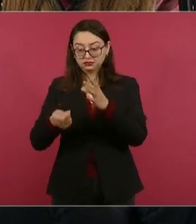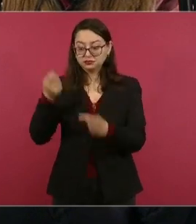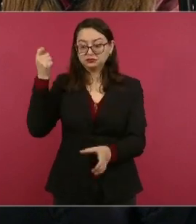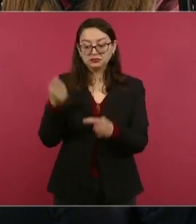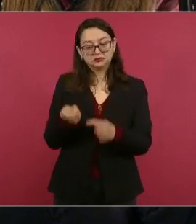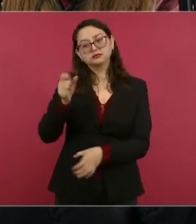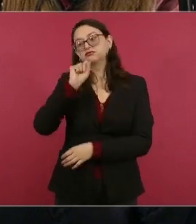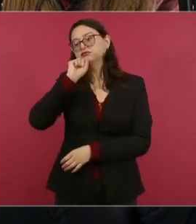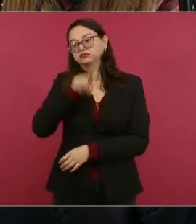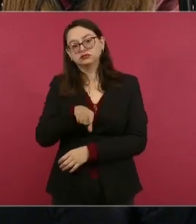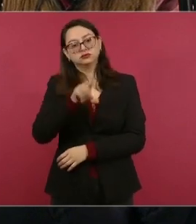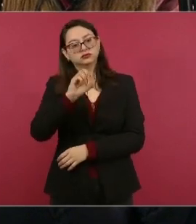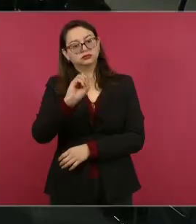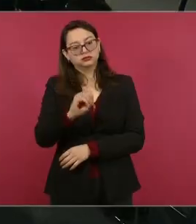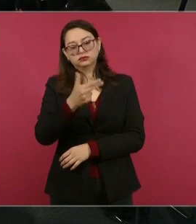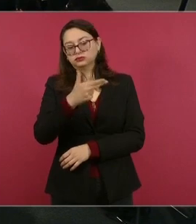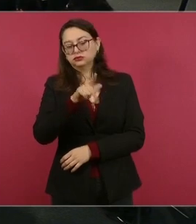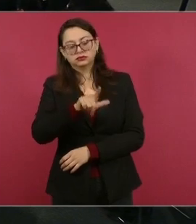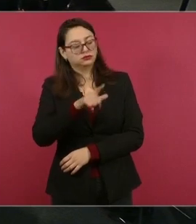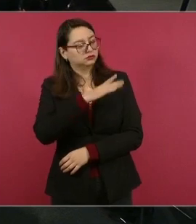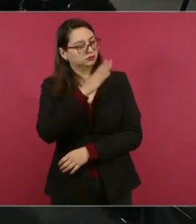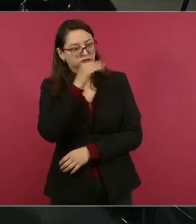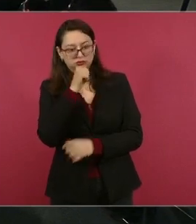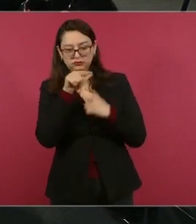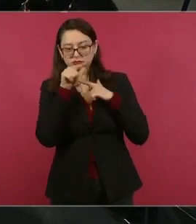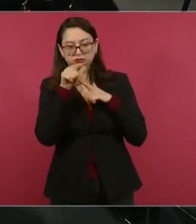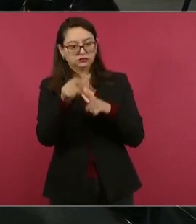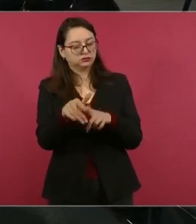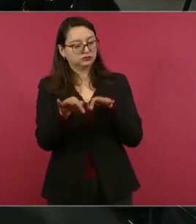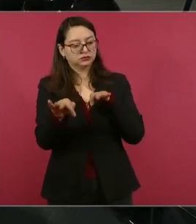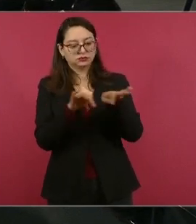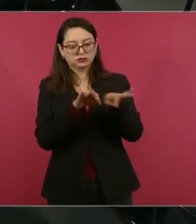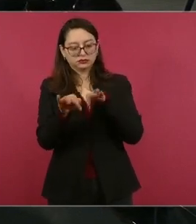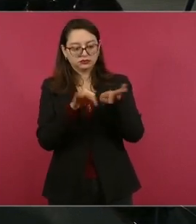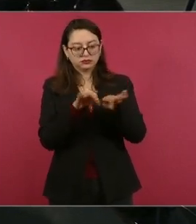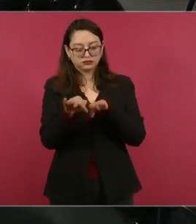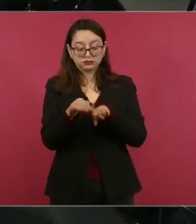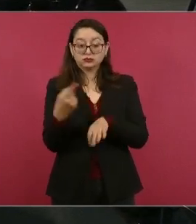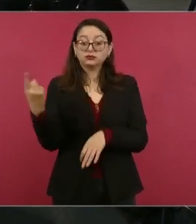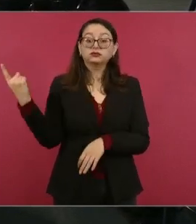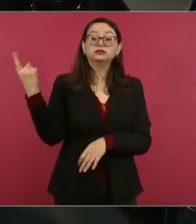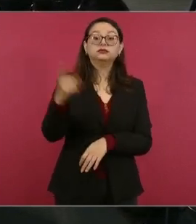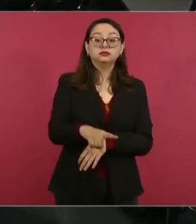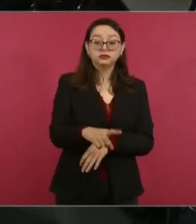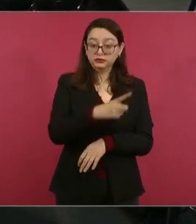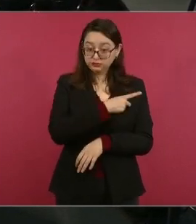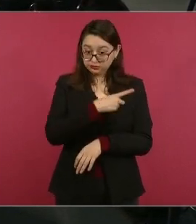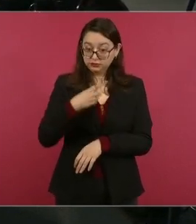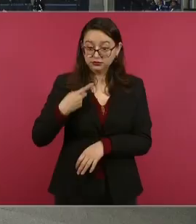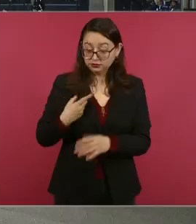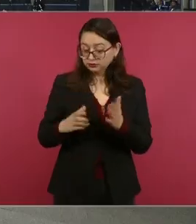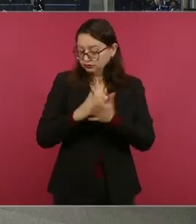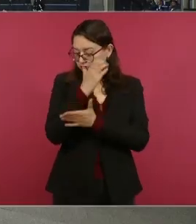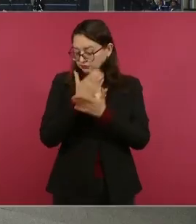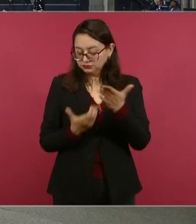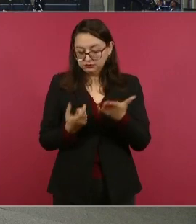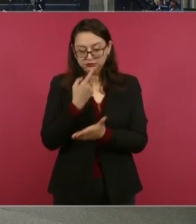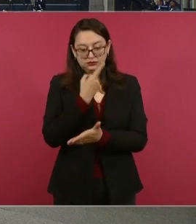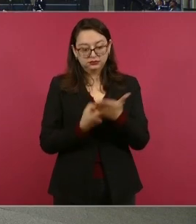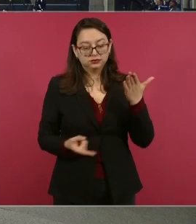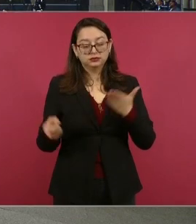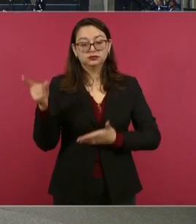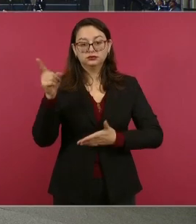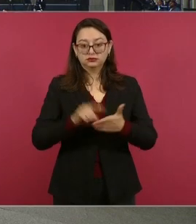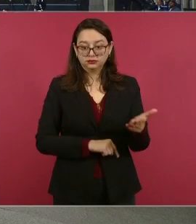La Secretaría de Infraestructura, Comunicaciones y Transportes ha dicho que acatará el fallo del Tribunal Colegiado y revocará el contrato con OHL.